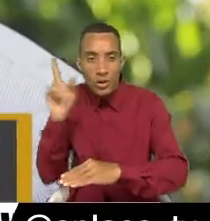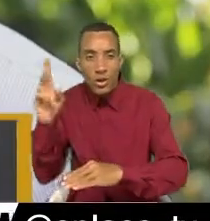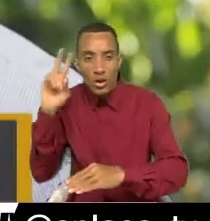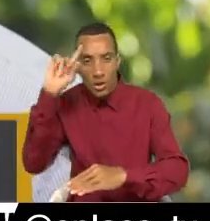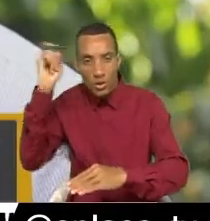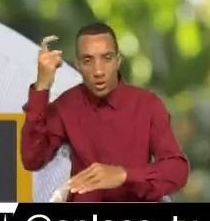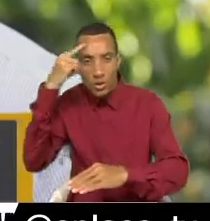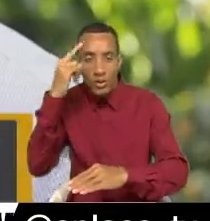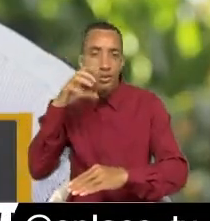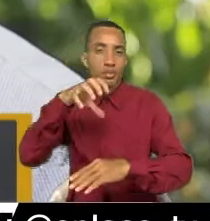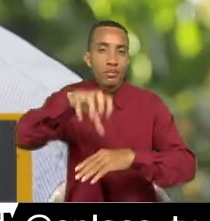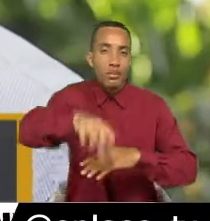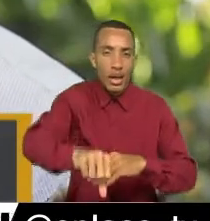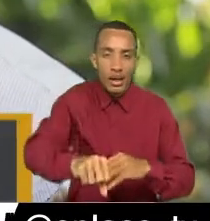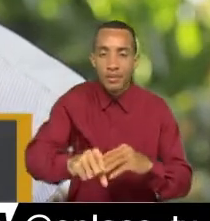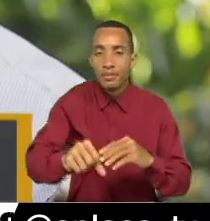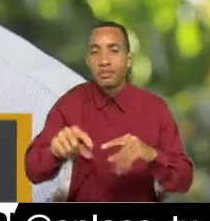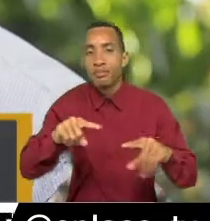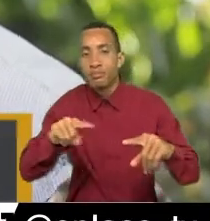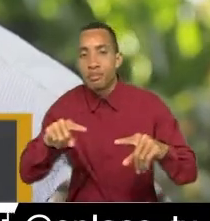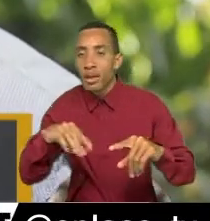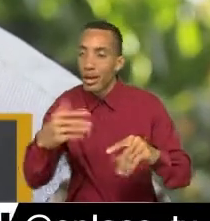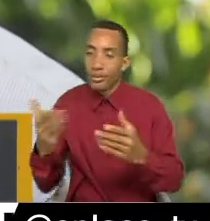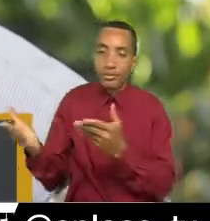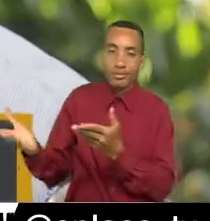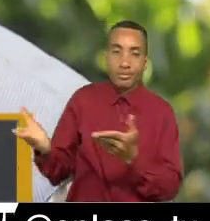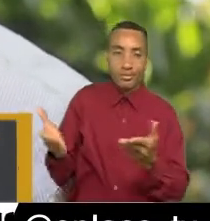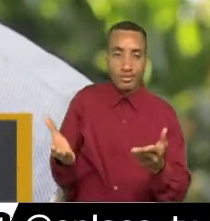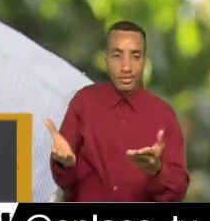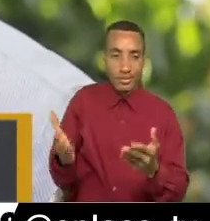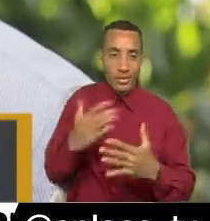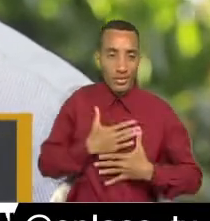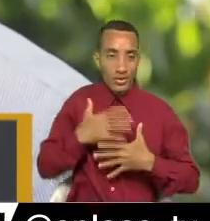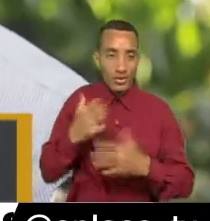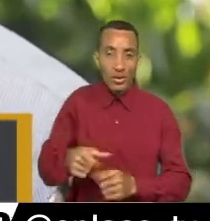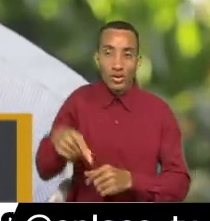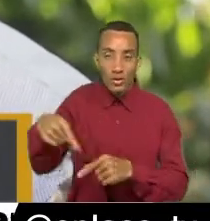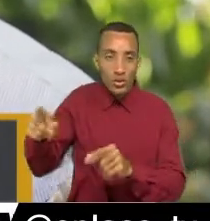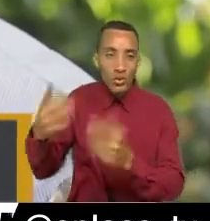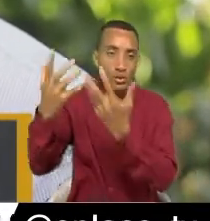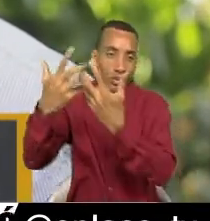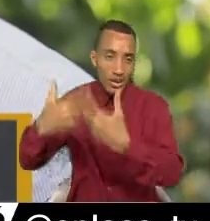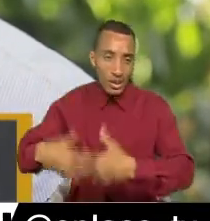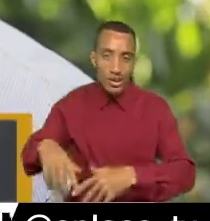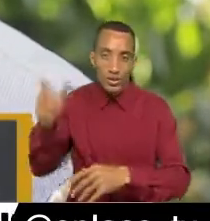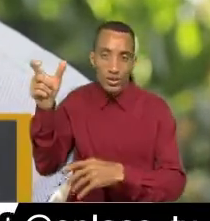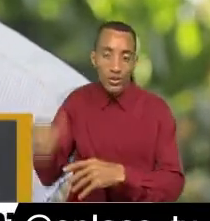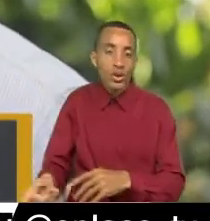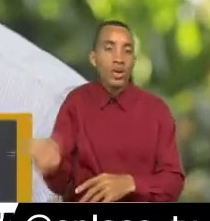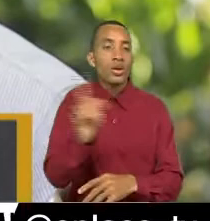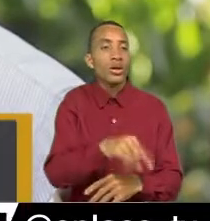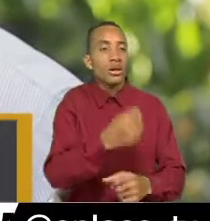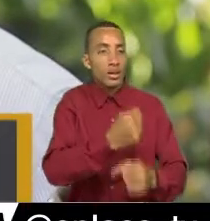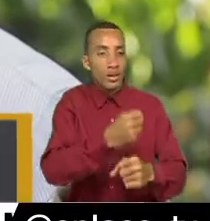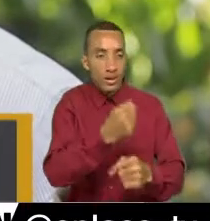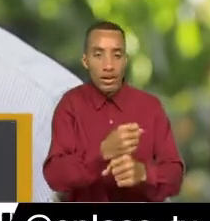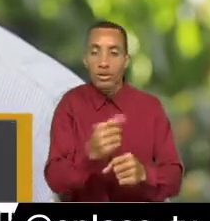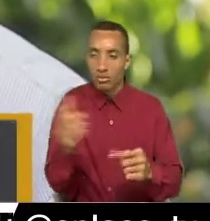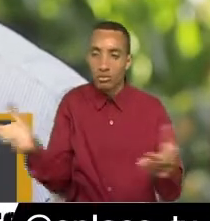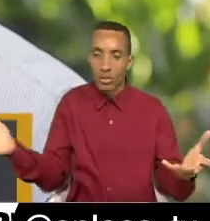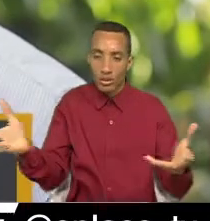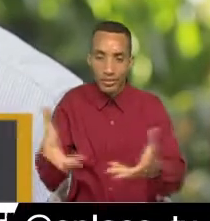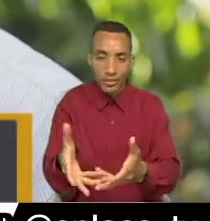los dueños de esta caja de compensación y los trabajadores hoy ponen su voto de